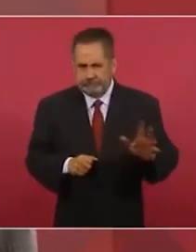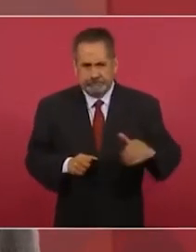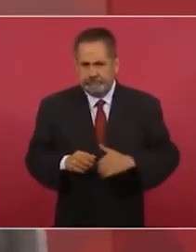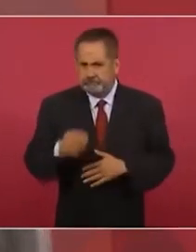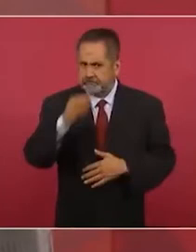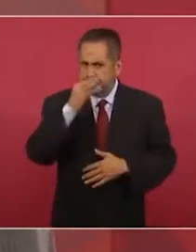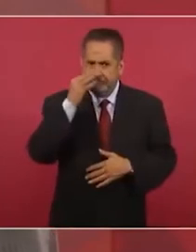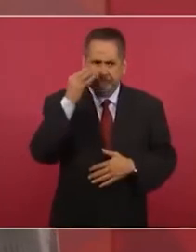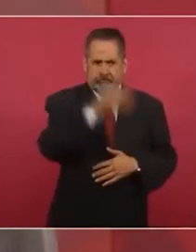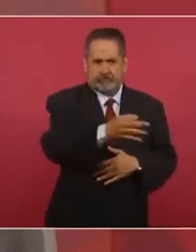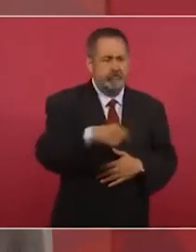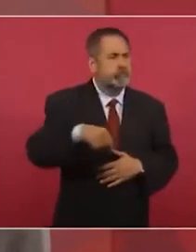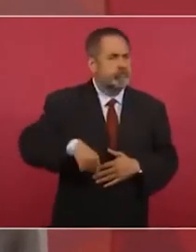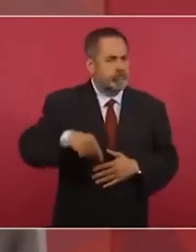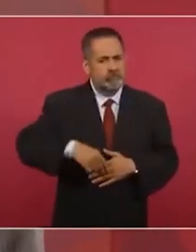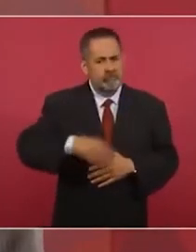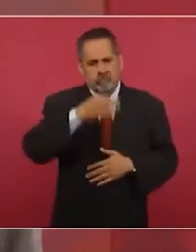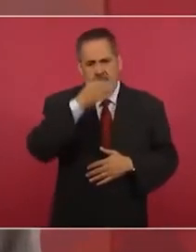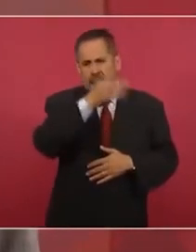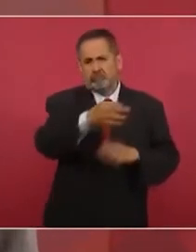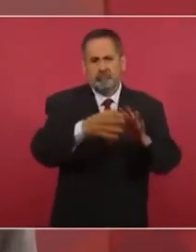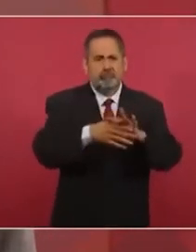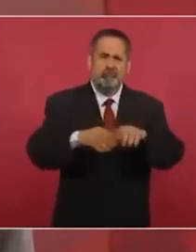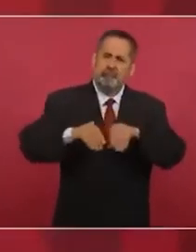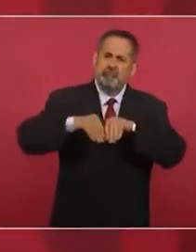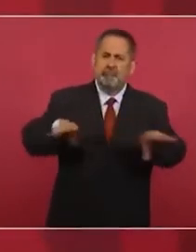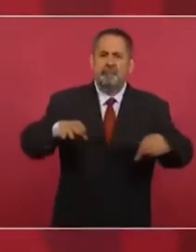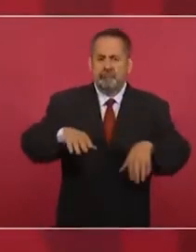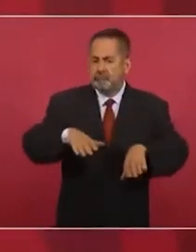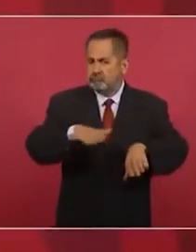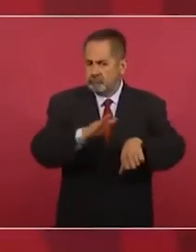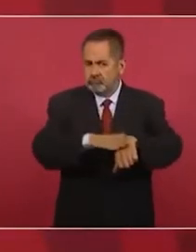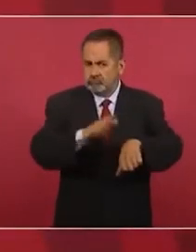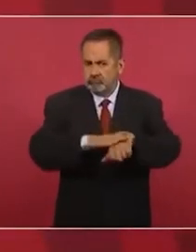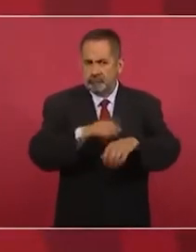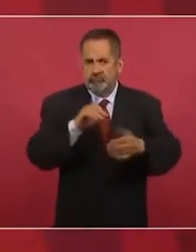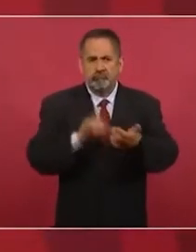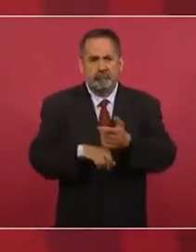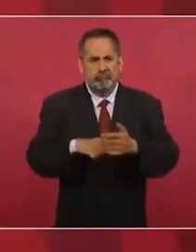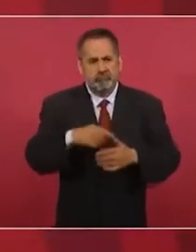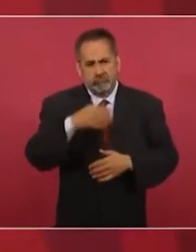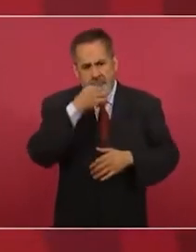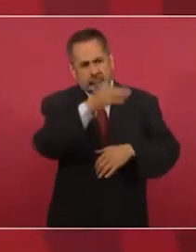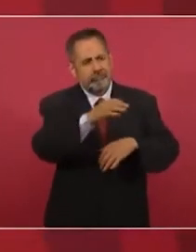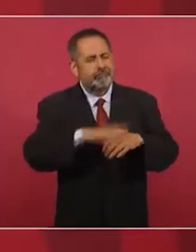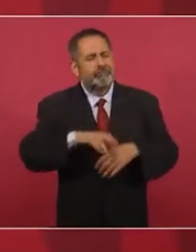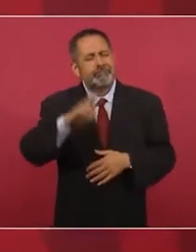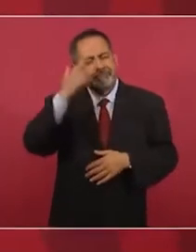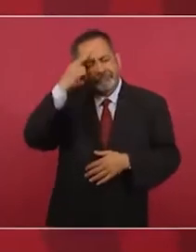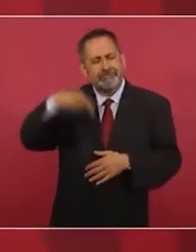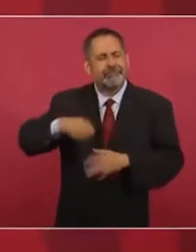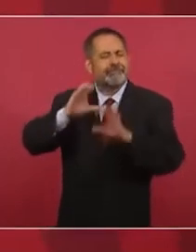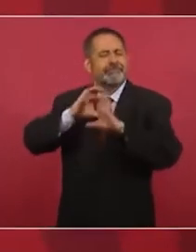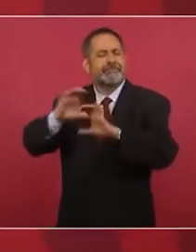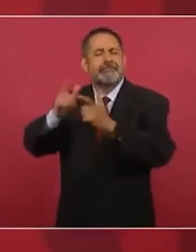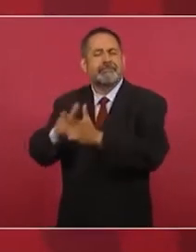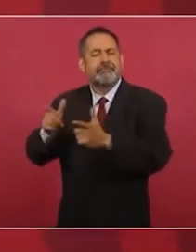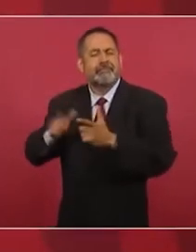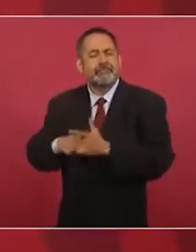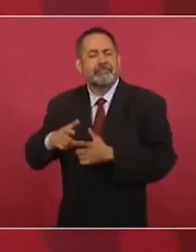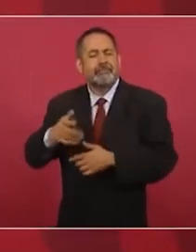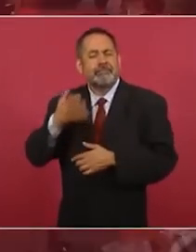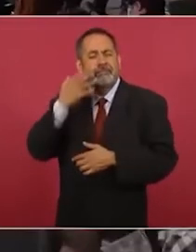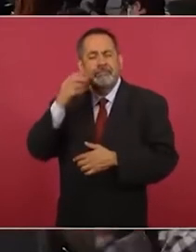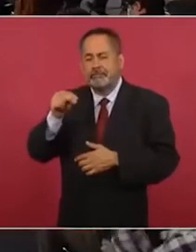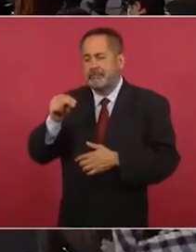mandamos a decir, incluso aquí se transmitió el corrido de los Tigres del Norte, ese que dice: